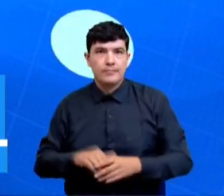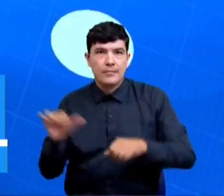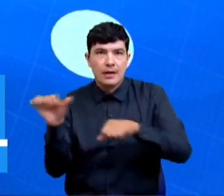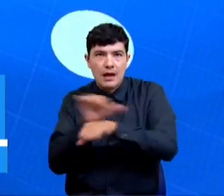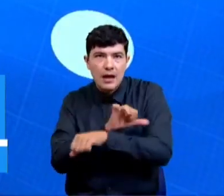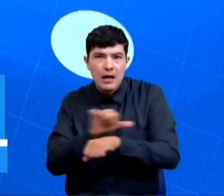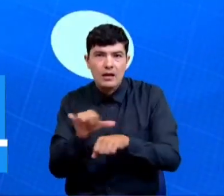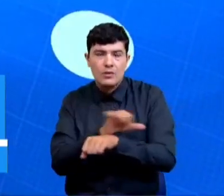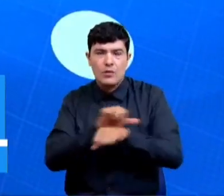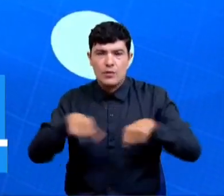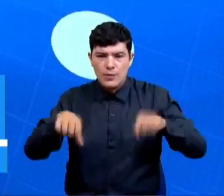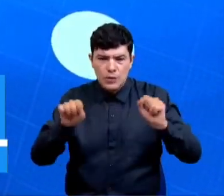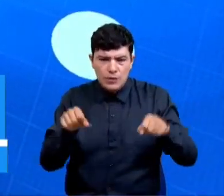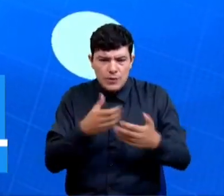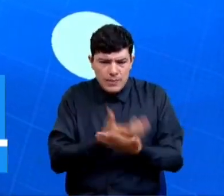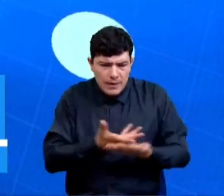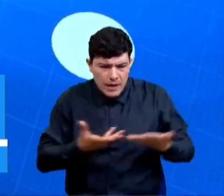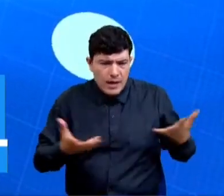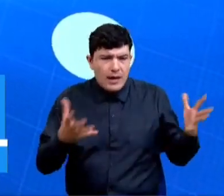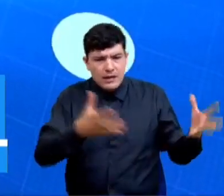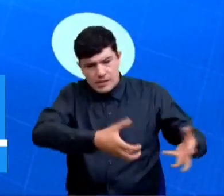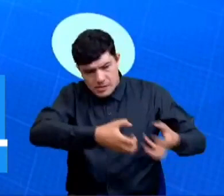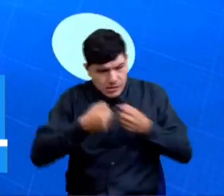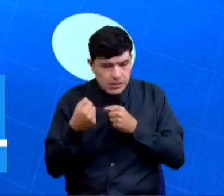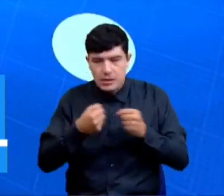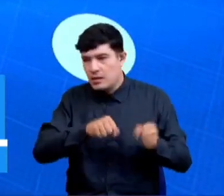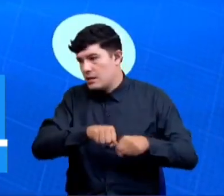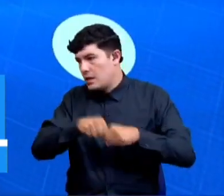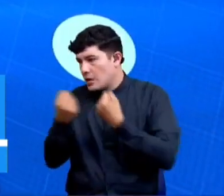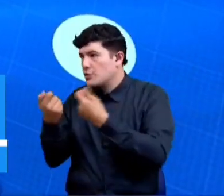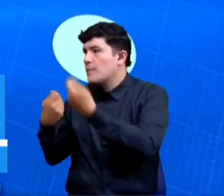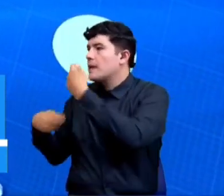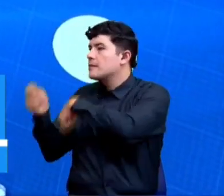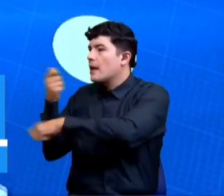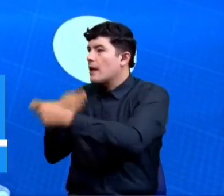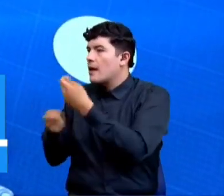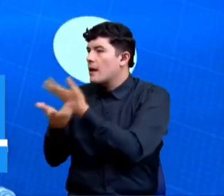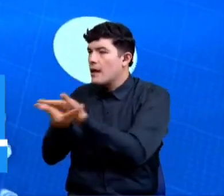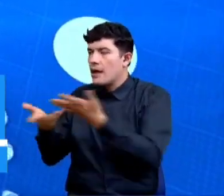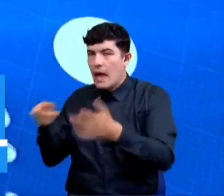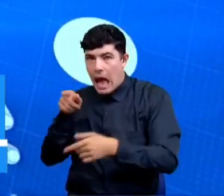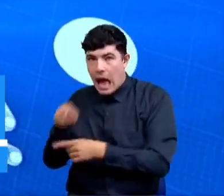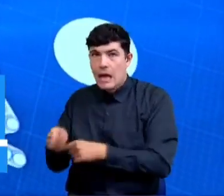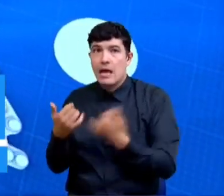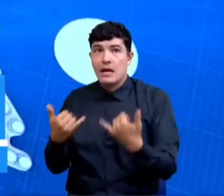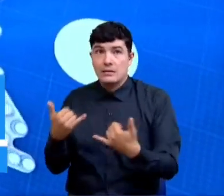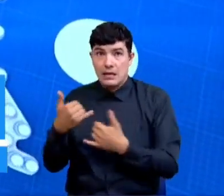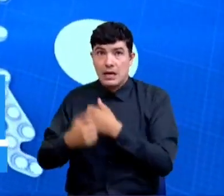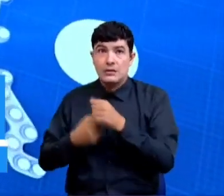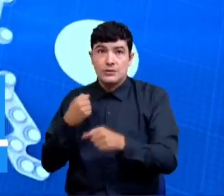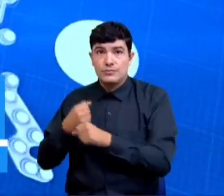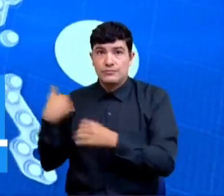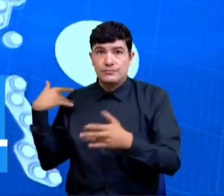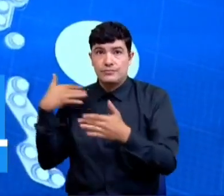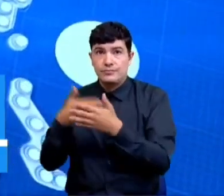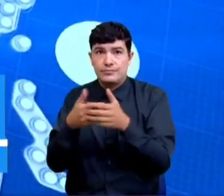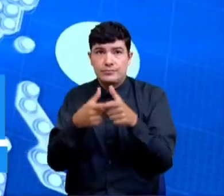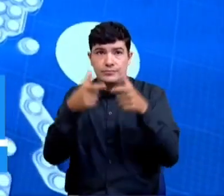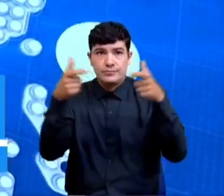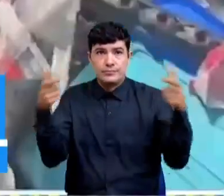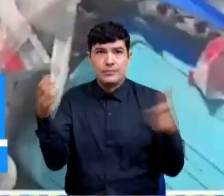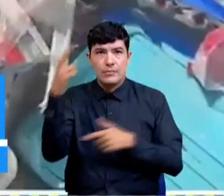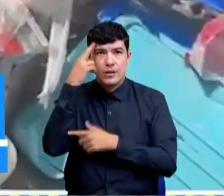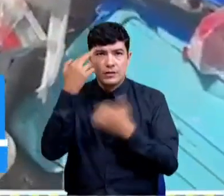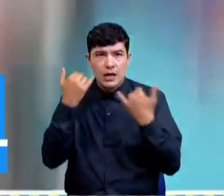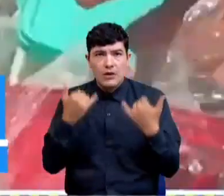vehículos y motocicletas para ser vendidas en el mercado negro en Cúcuta y en el vecino país ha ido incrementando durante este año. Frente a